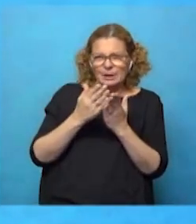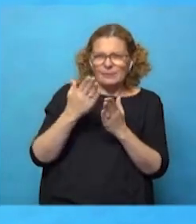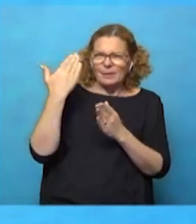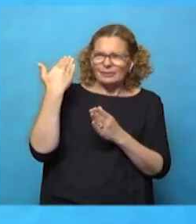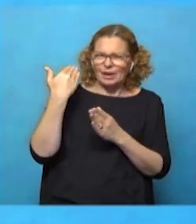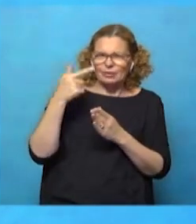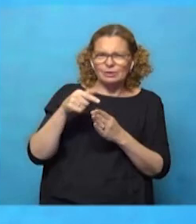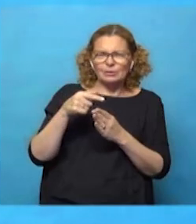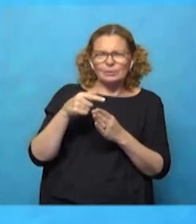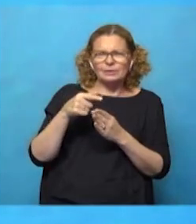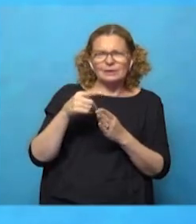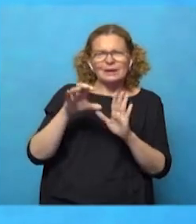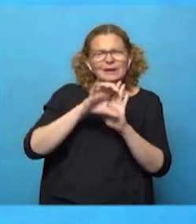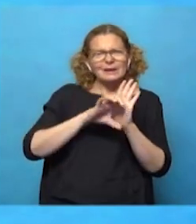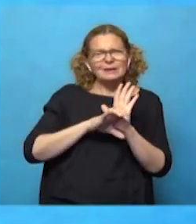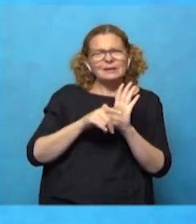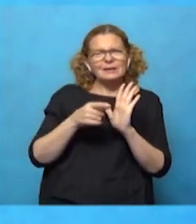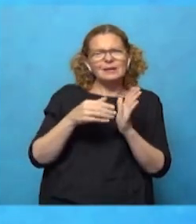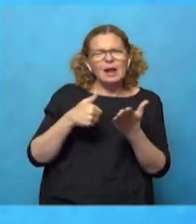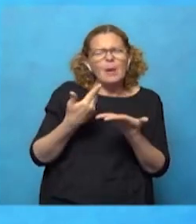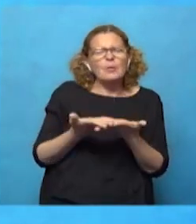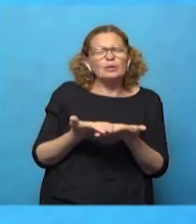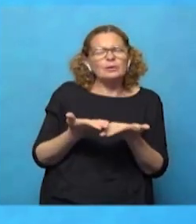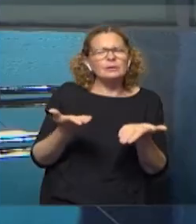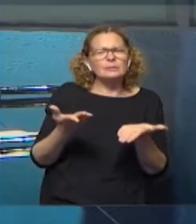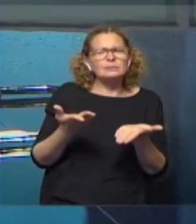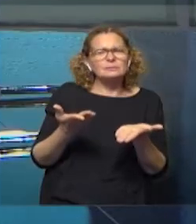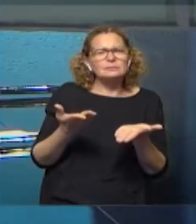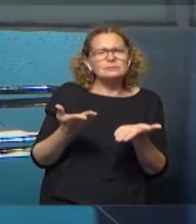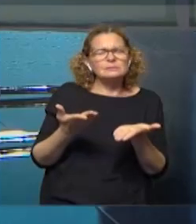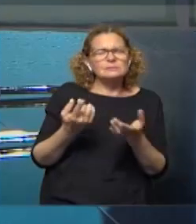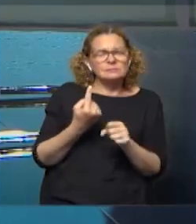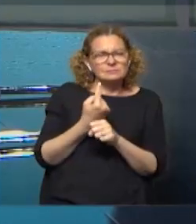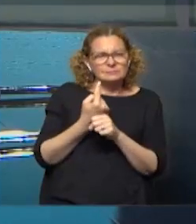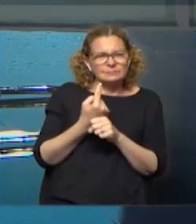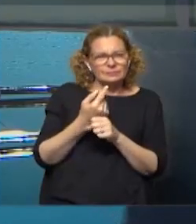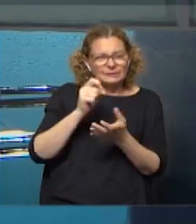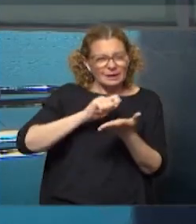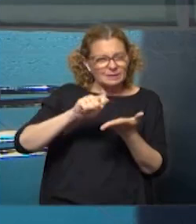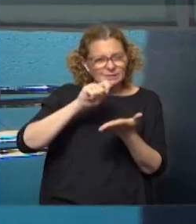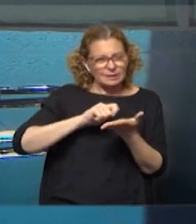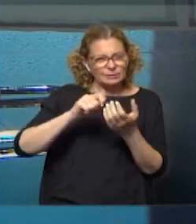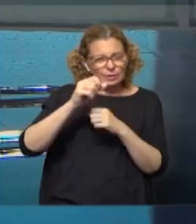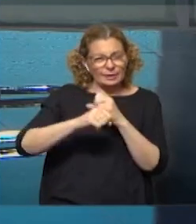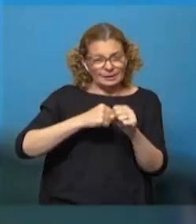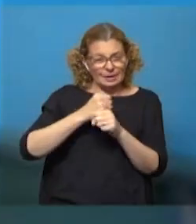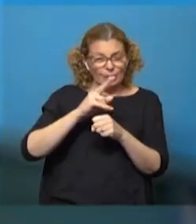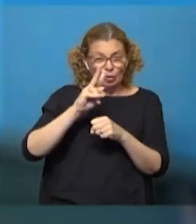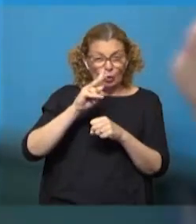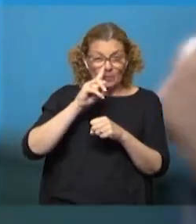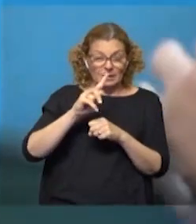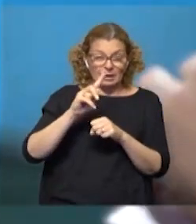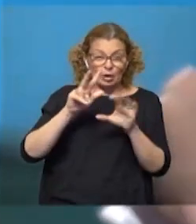del punto de vista académico un texto de esas características que aporte tiene bueno en primer lugar el texto fue escrito en el año 2008